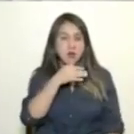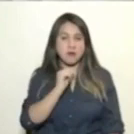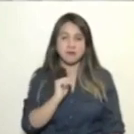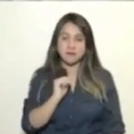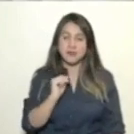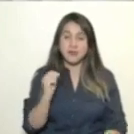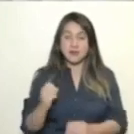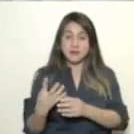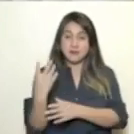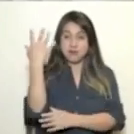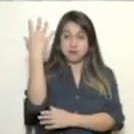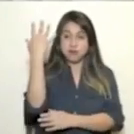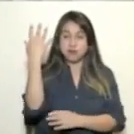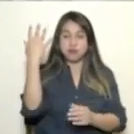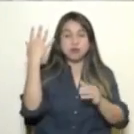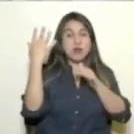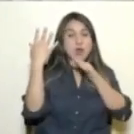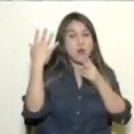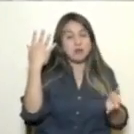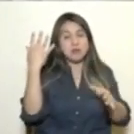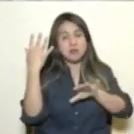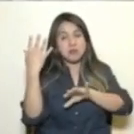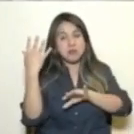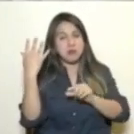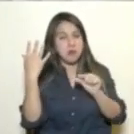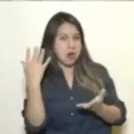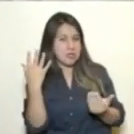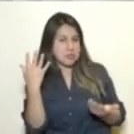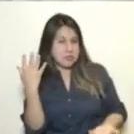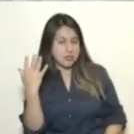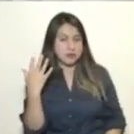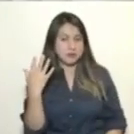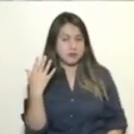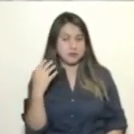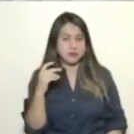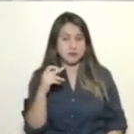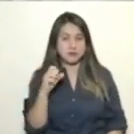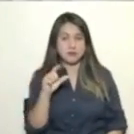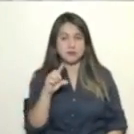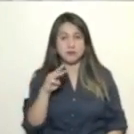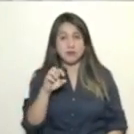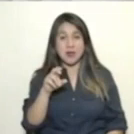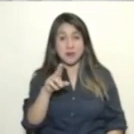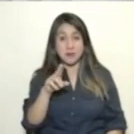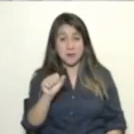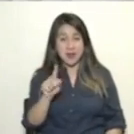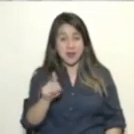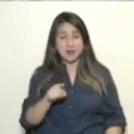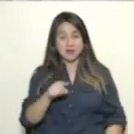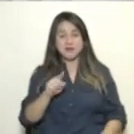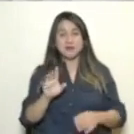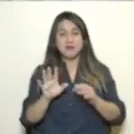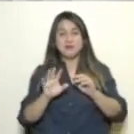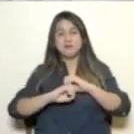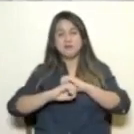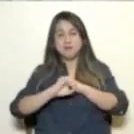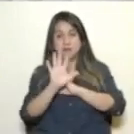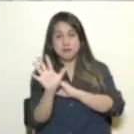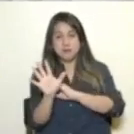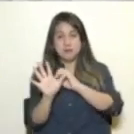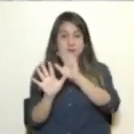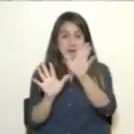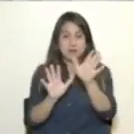una gracia que tienen. Y por lo tanto, espero que esas palmas lleguen